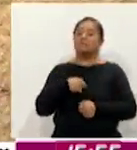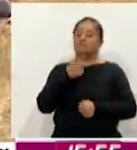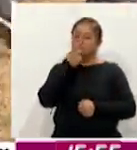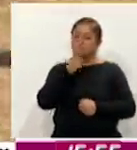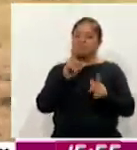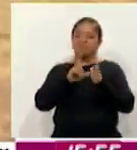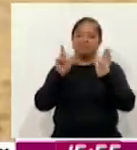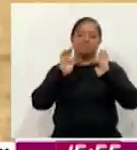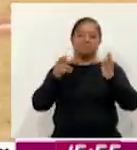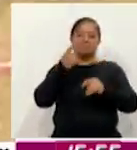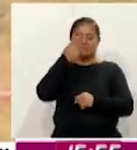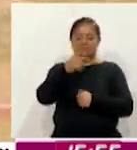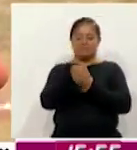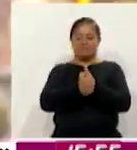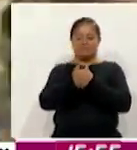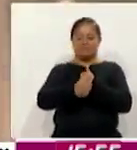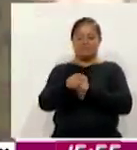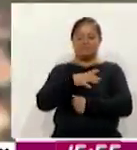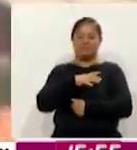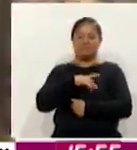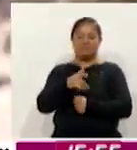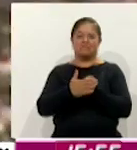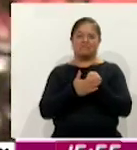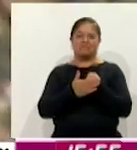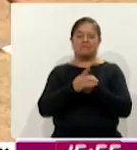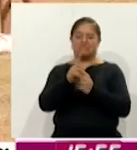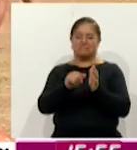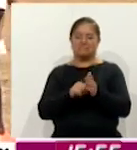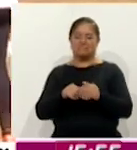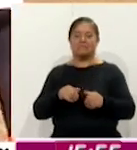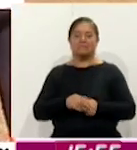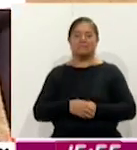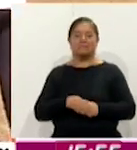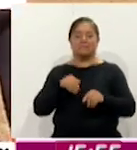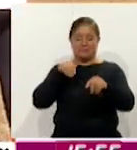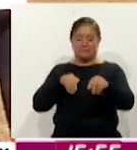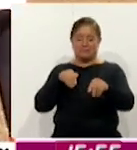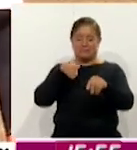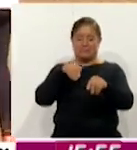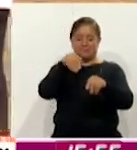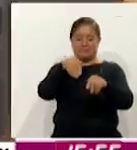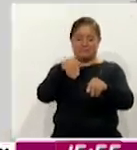estas competencias que, por cierto, se darán el próximo mes.